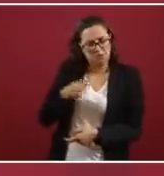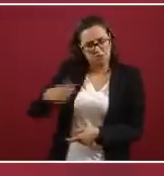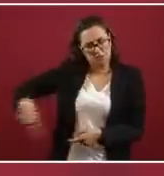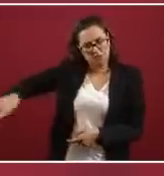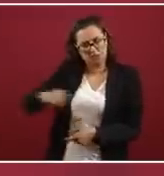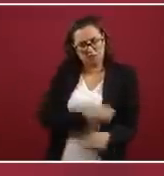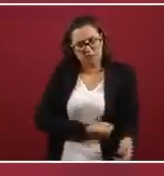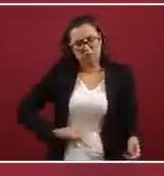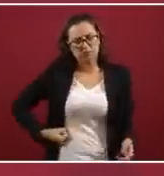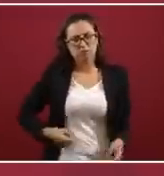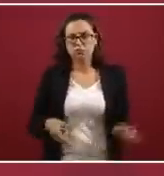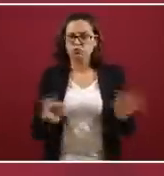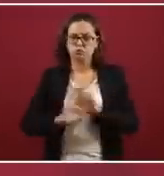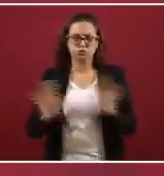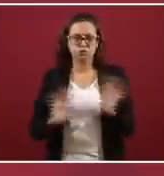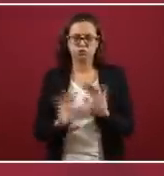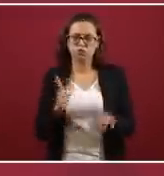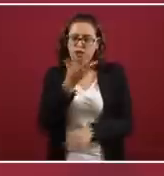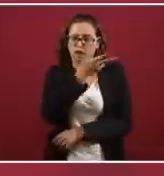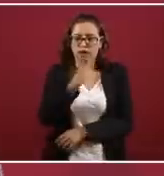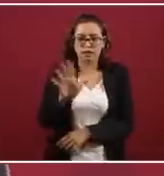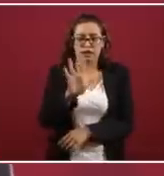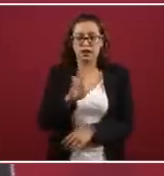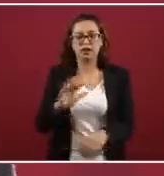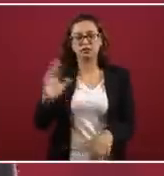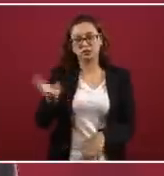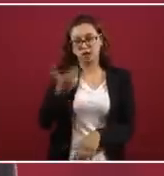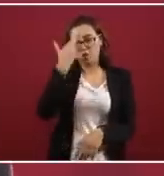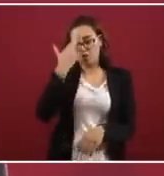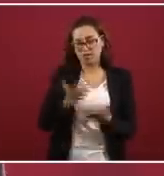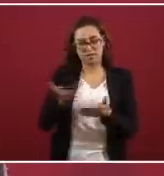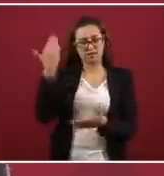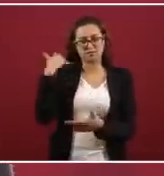En general, ¿se acuerdan aquello?